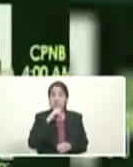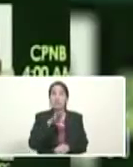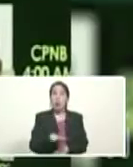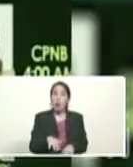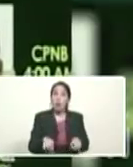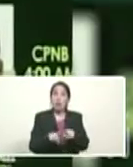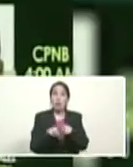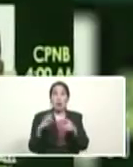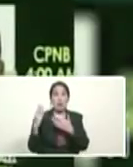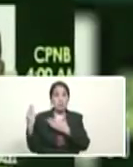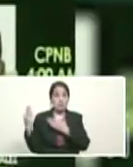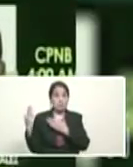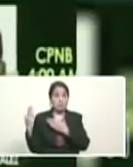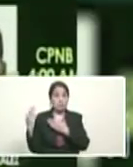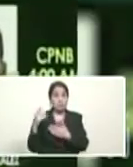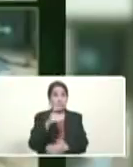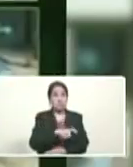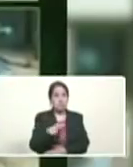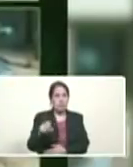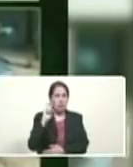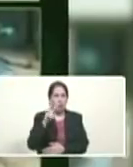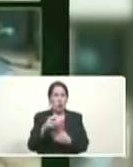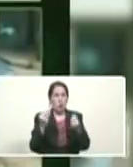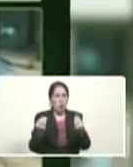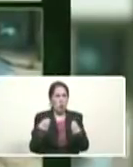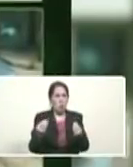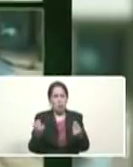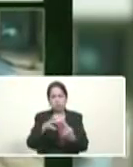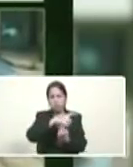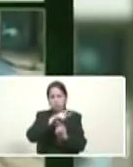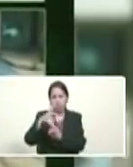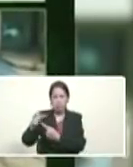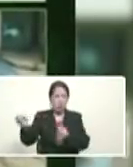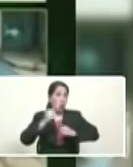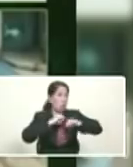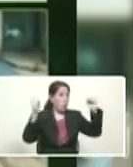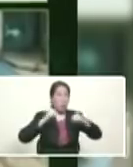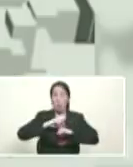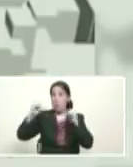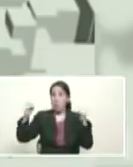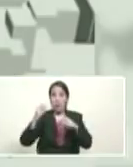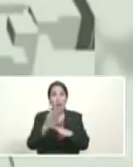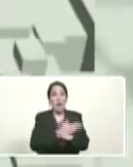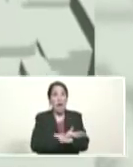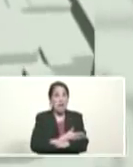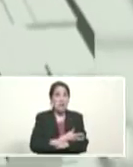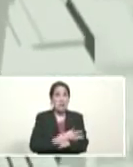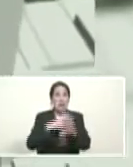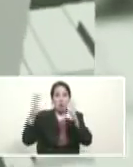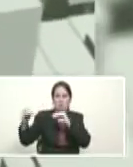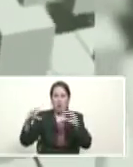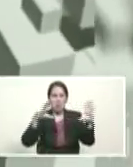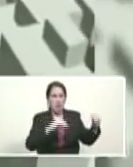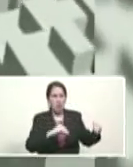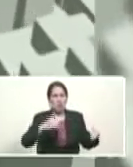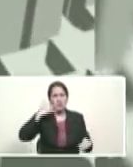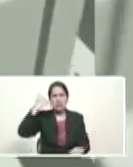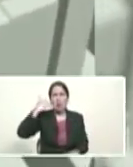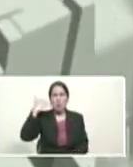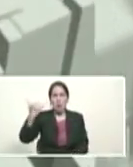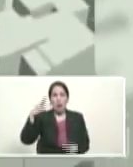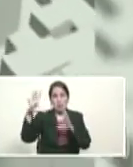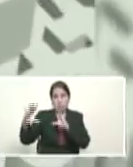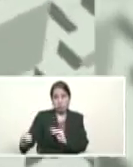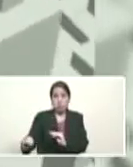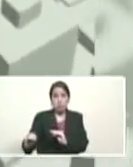de los atacantes incluida la ruta de ambos drones detonados prematuramente los bloqueadores de señales de celular que protegen a maduro de ataques habían